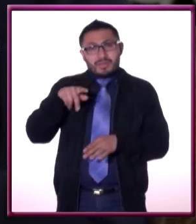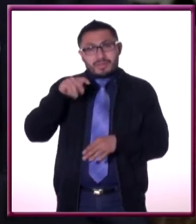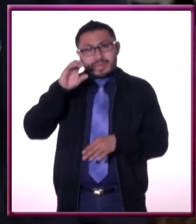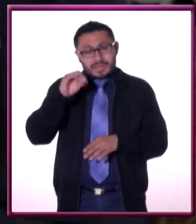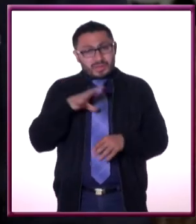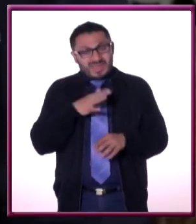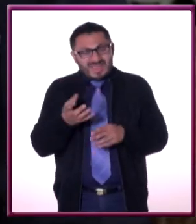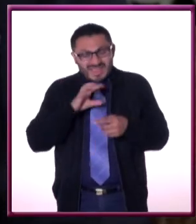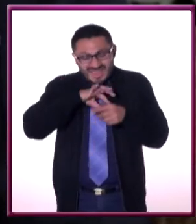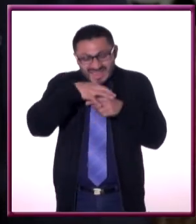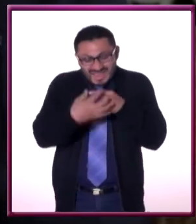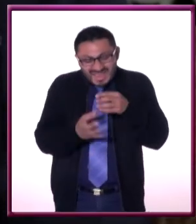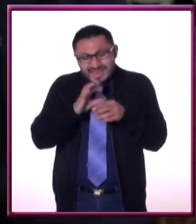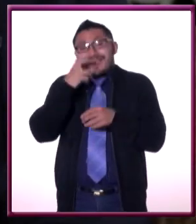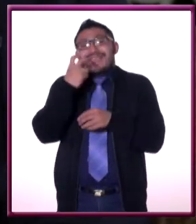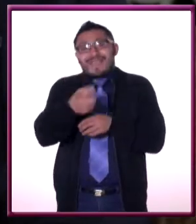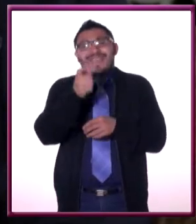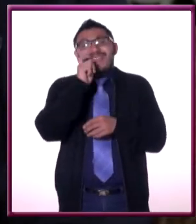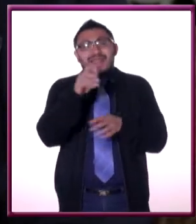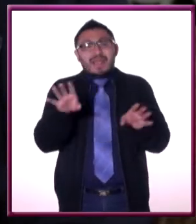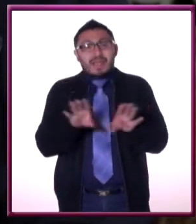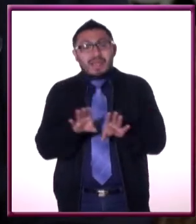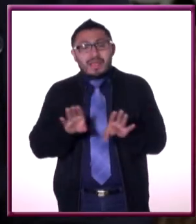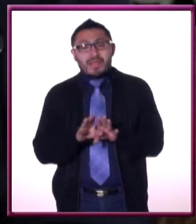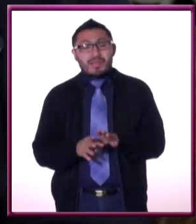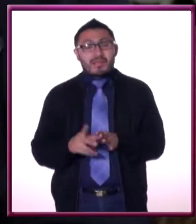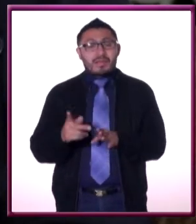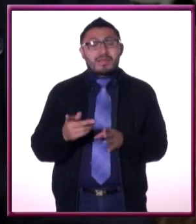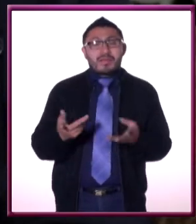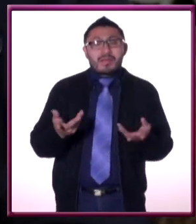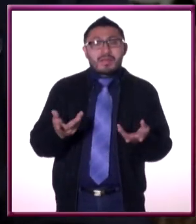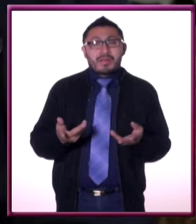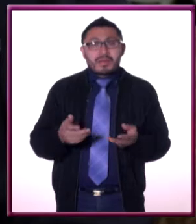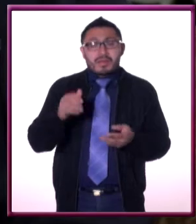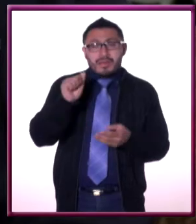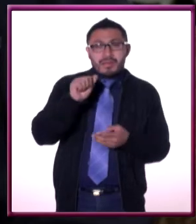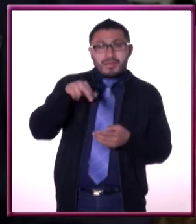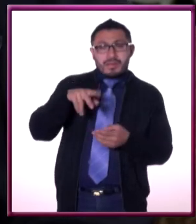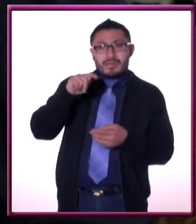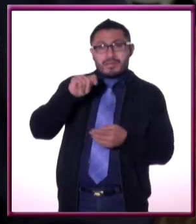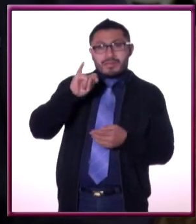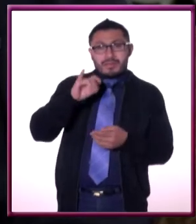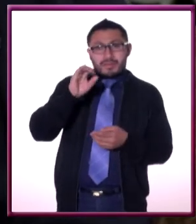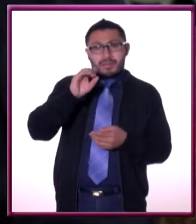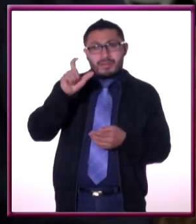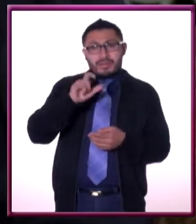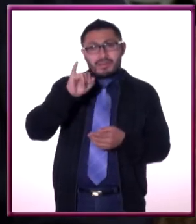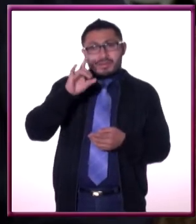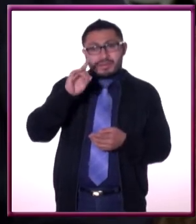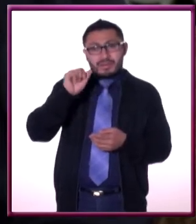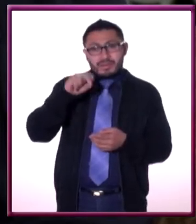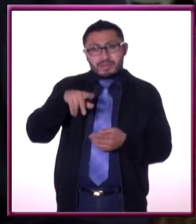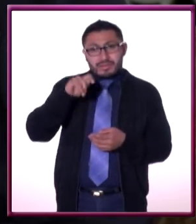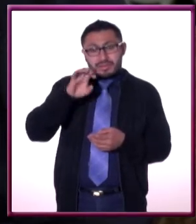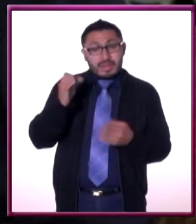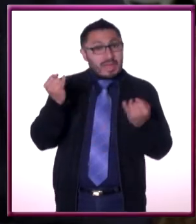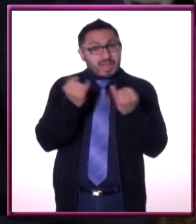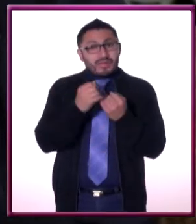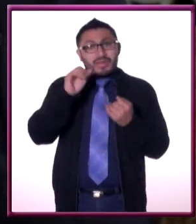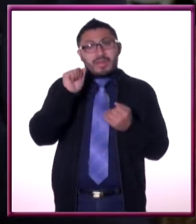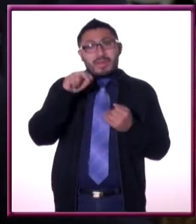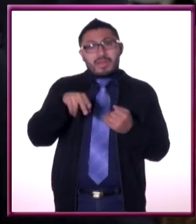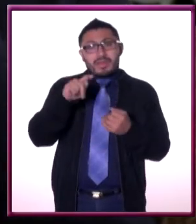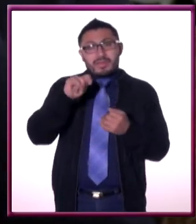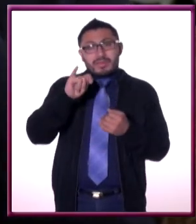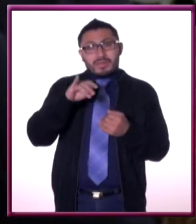en la testa, esos pigmentos son productos que son antioxidantes, pero además son antiinflamatorios. Y entonces